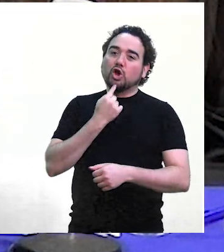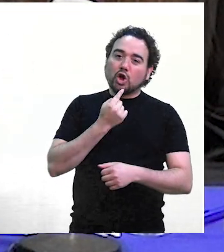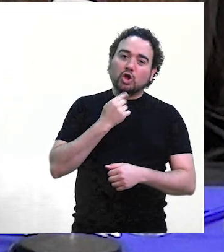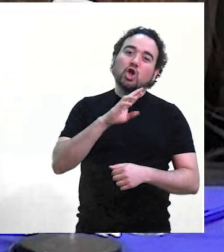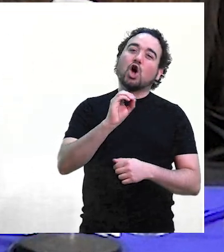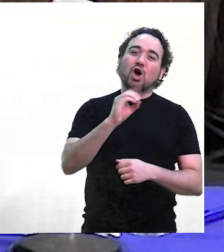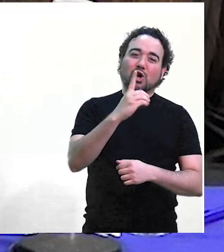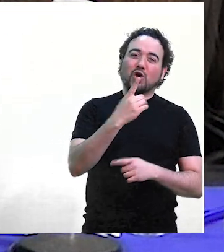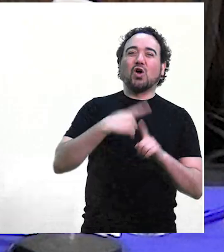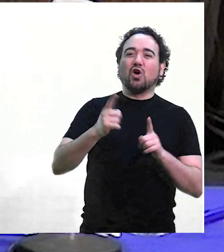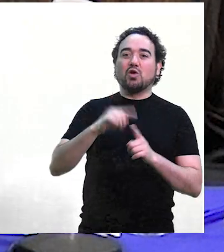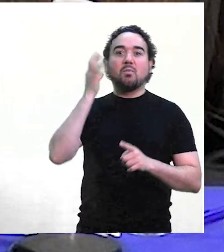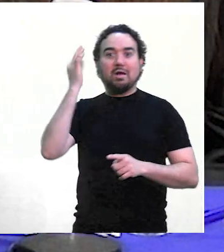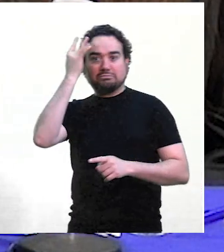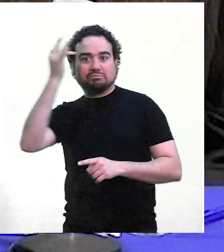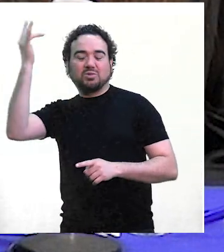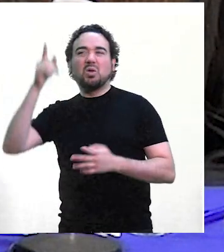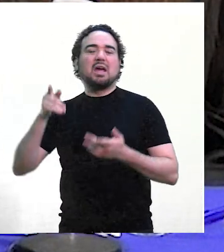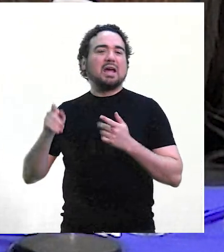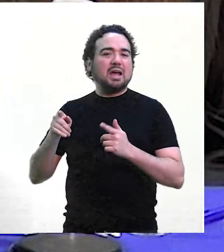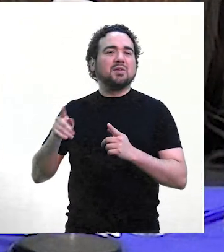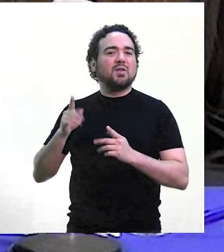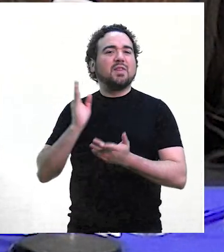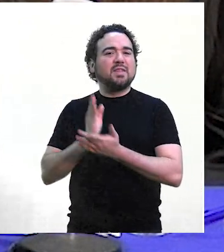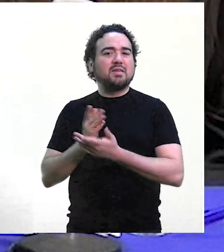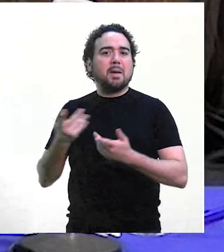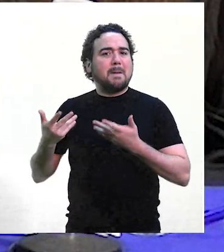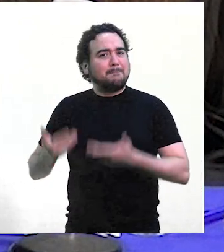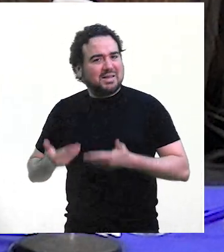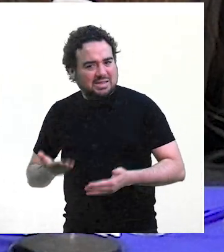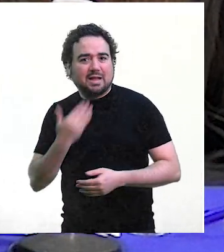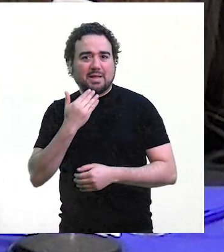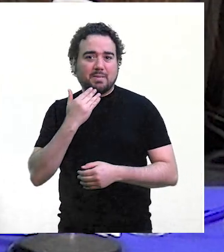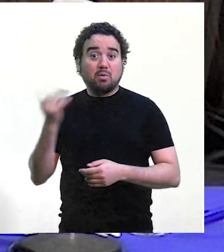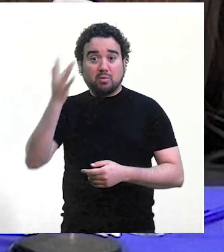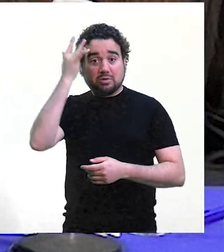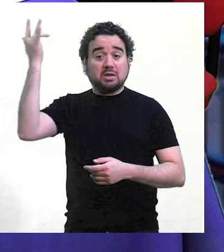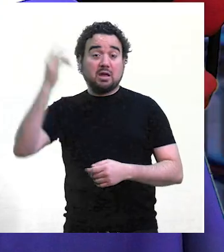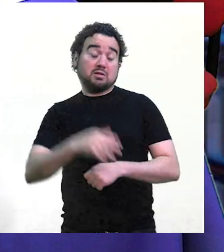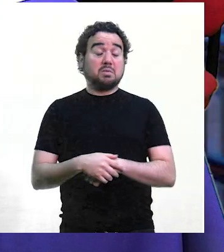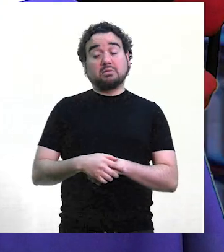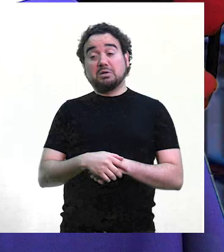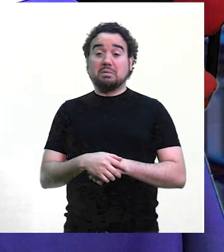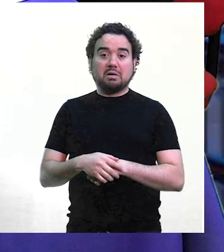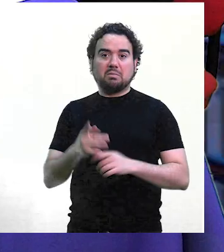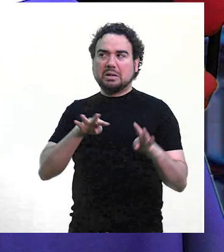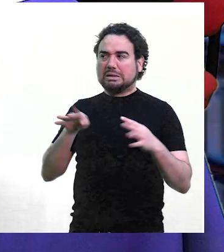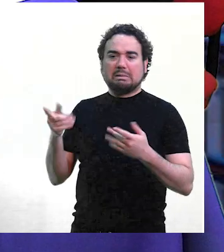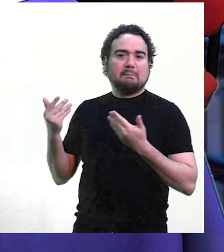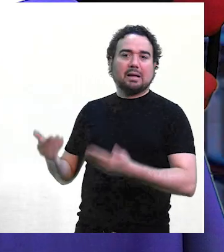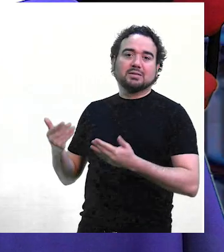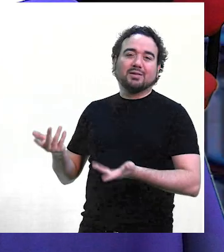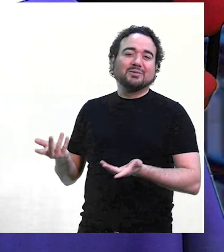Ron. Entonces creo que esos son los cambios que tenemos que empezar a hacer como sociedad. Y que era la pesada, además. Y además era la pesada, porque como era